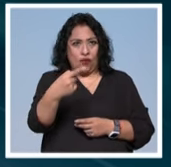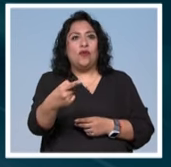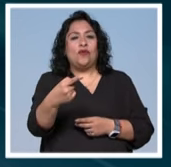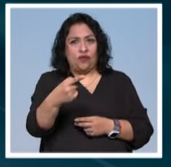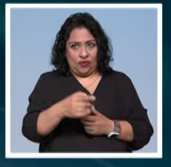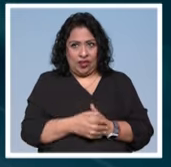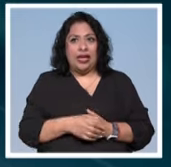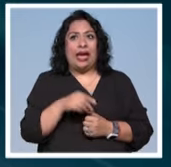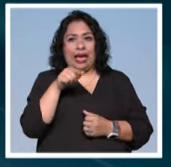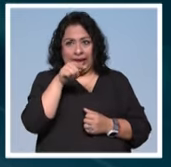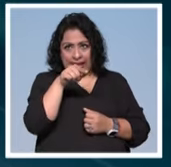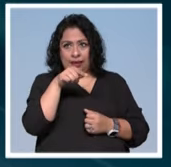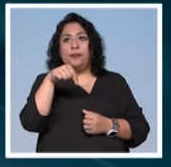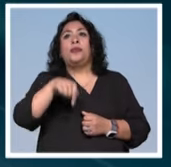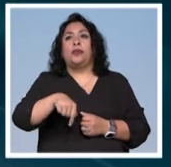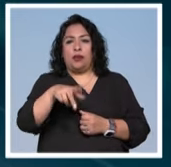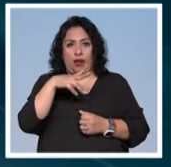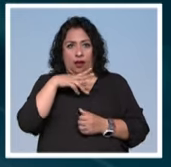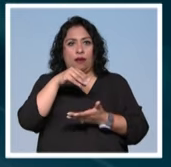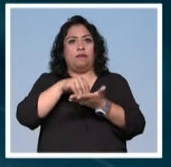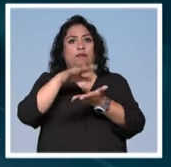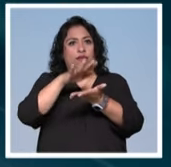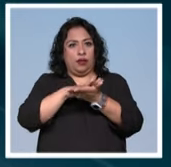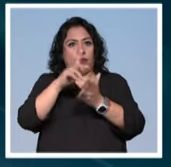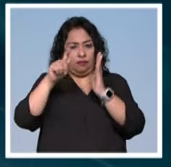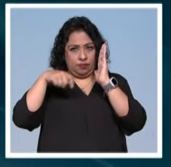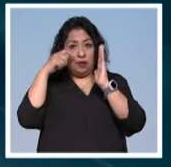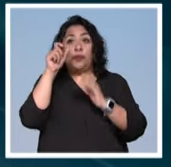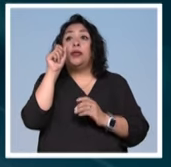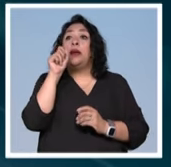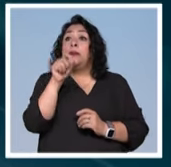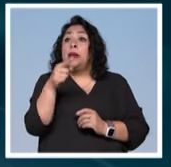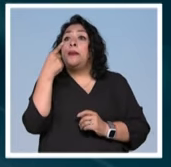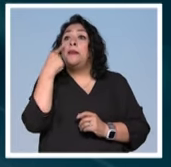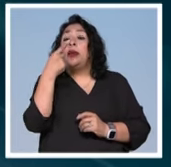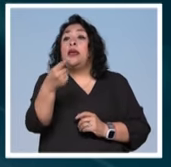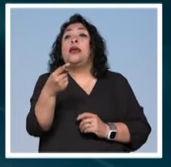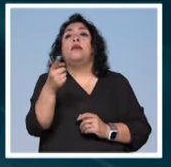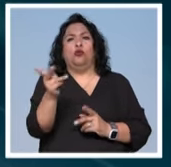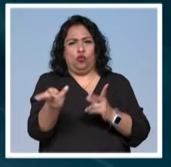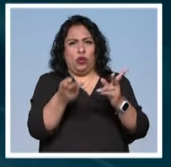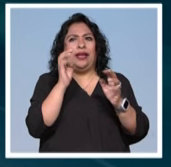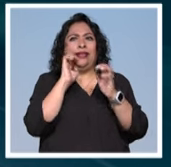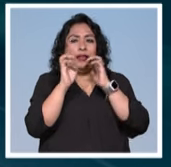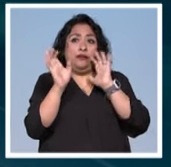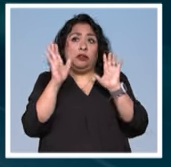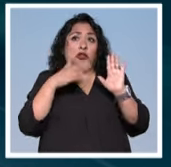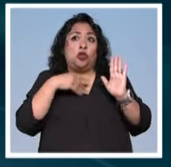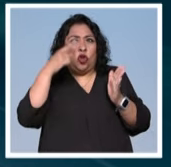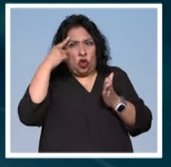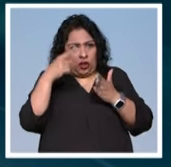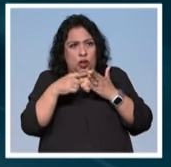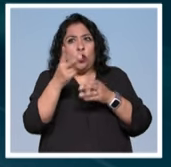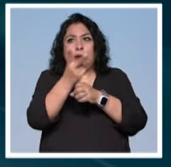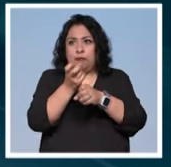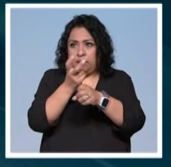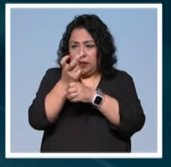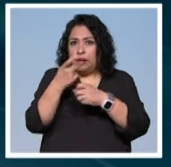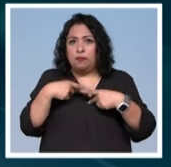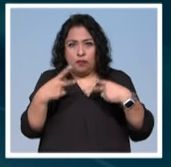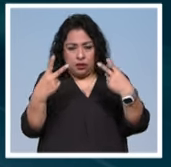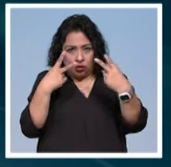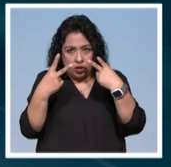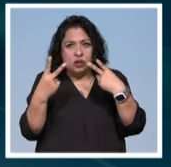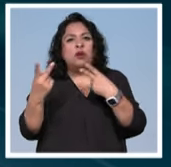Chavela Vargas Ahí aquí está grabada también Aquí también la la la la llegamos a entrevistar eh yo creo que hay que hacer una invitación a nuestro